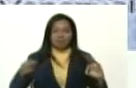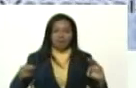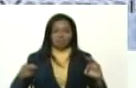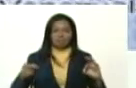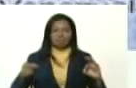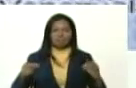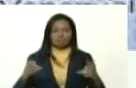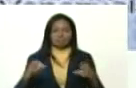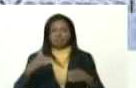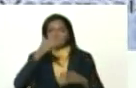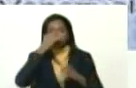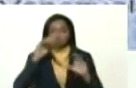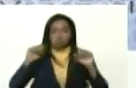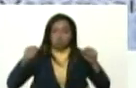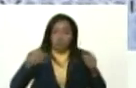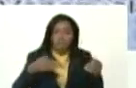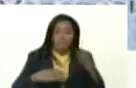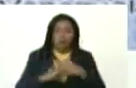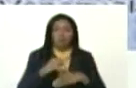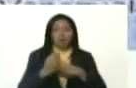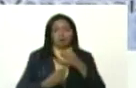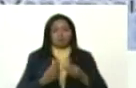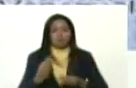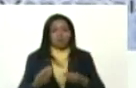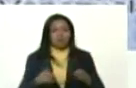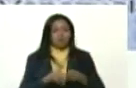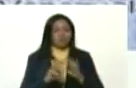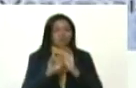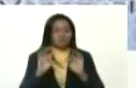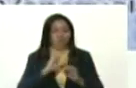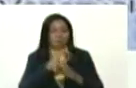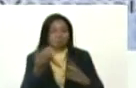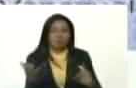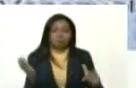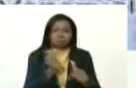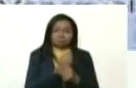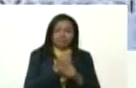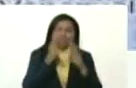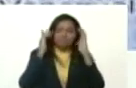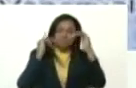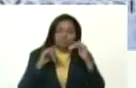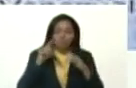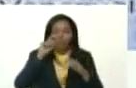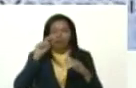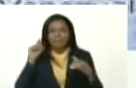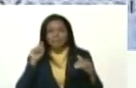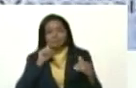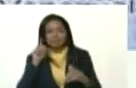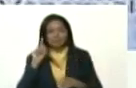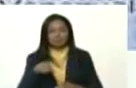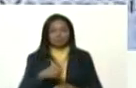colectivos, vamos a tomar el plan de atención a las embarazadas,